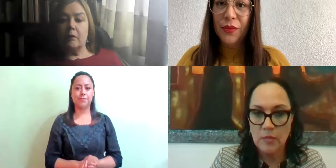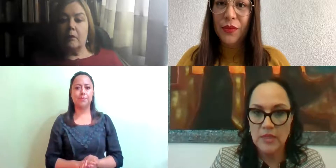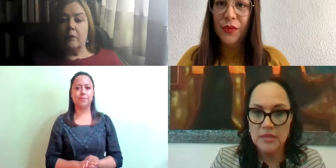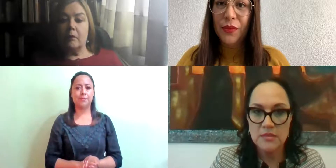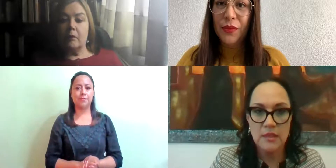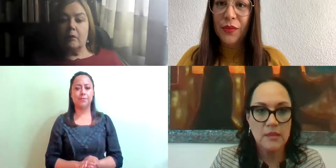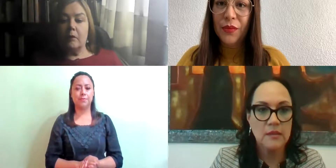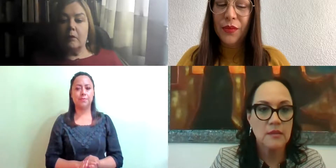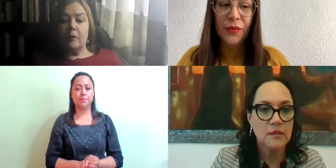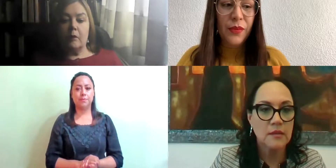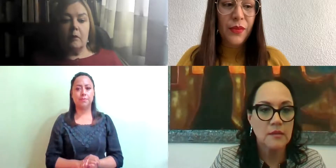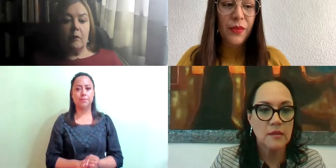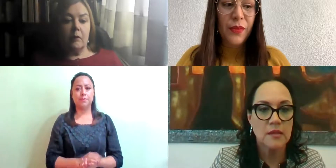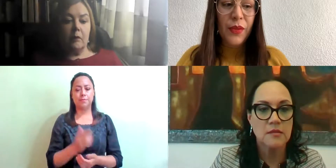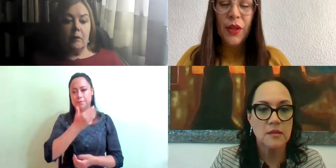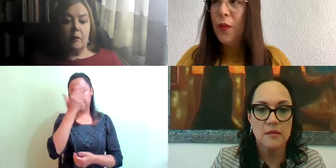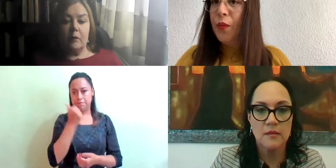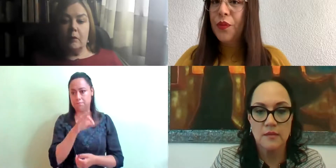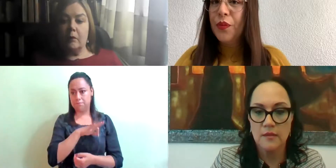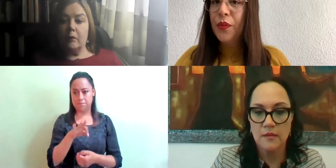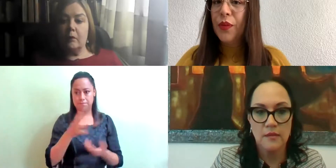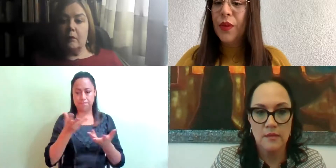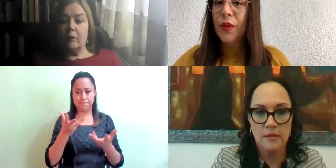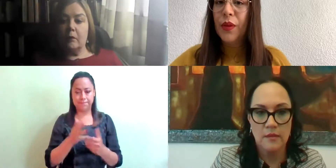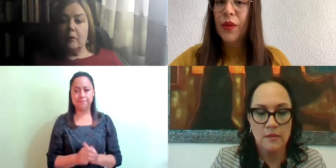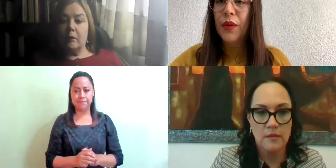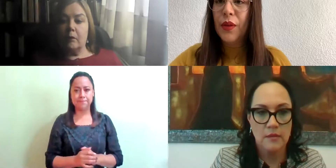Si lo puedo hacer. Aquí está.